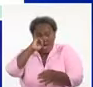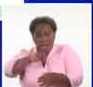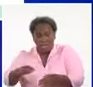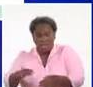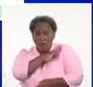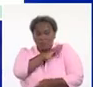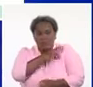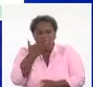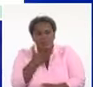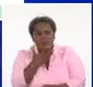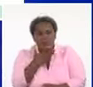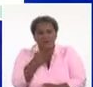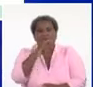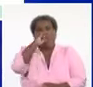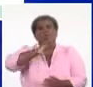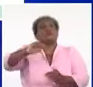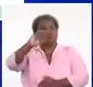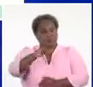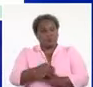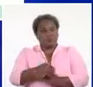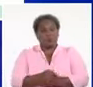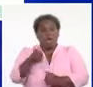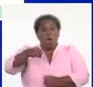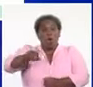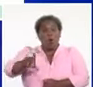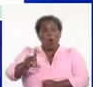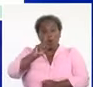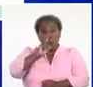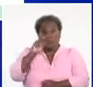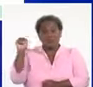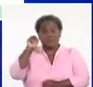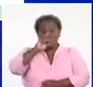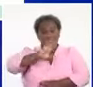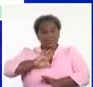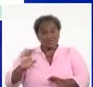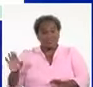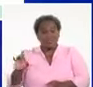forma, junio concluye con